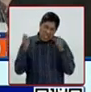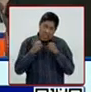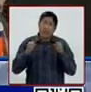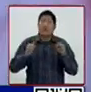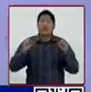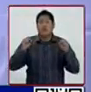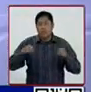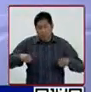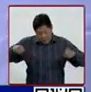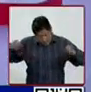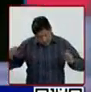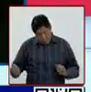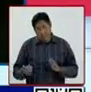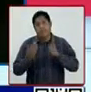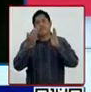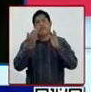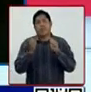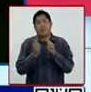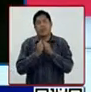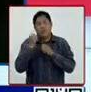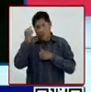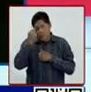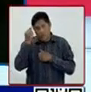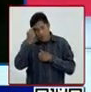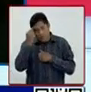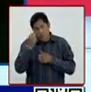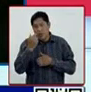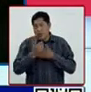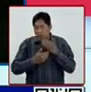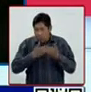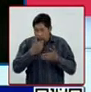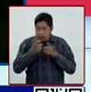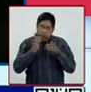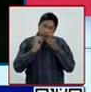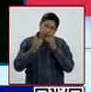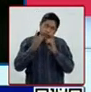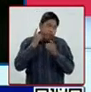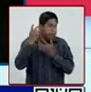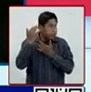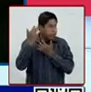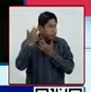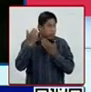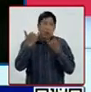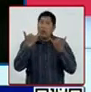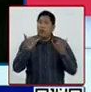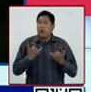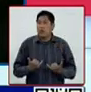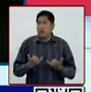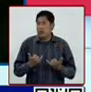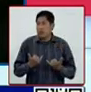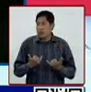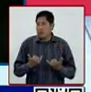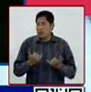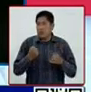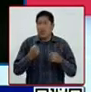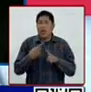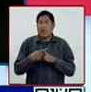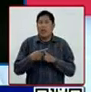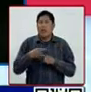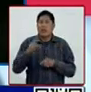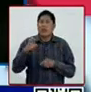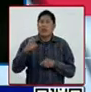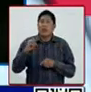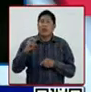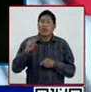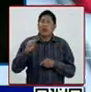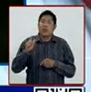poderse sentar con representantes del gobierno y de esta manera entablar este diálogo que se esperaba sea hoy en ex con altib